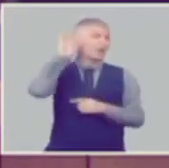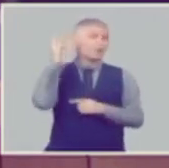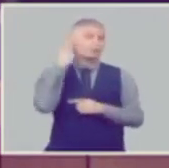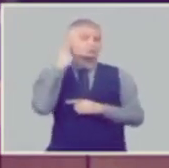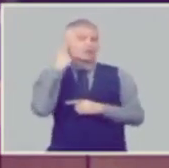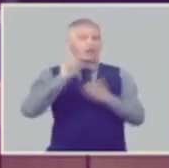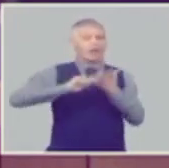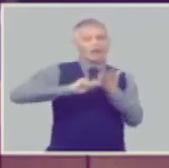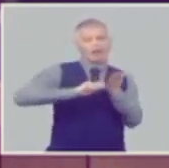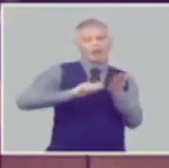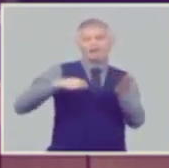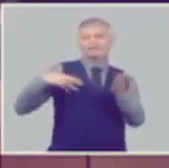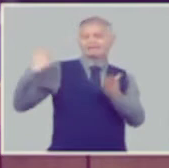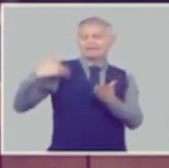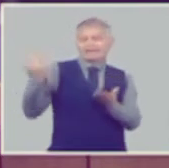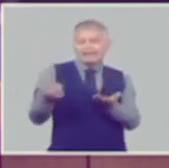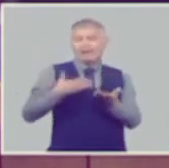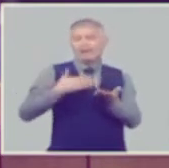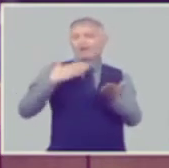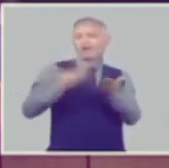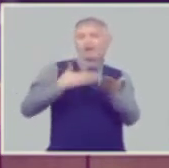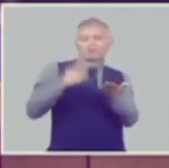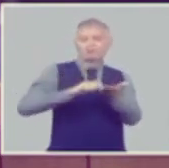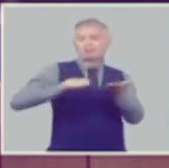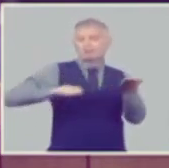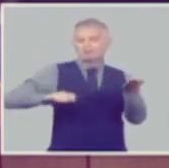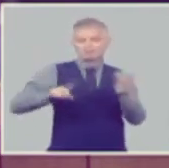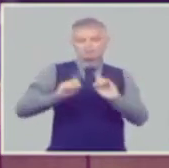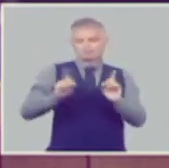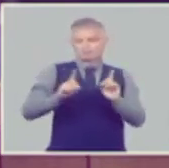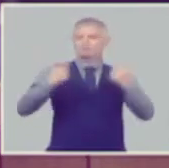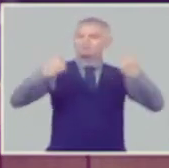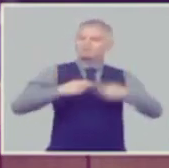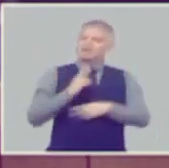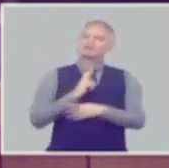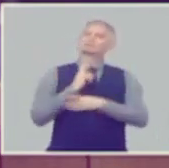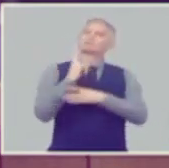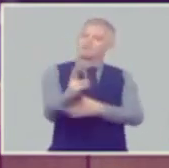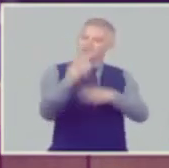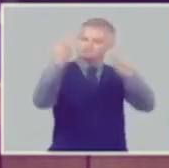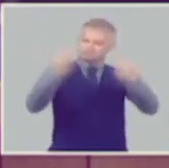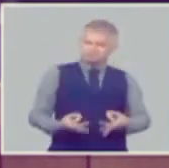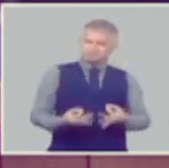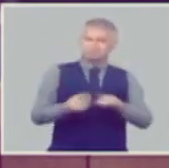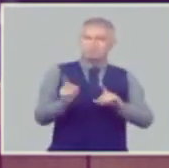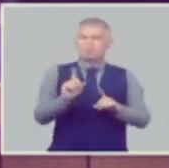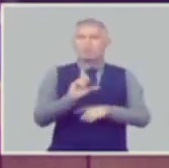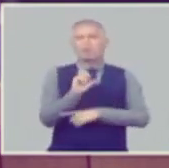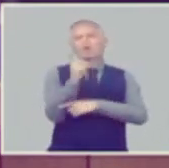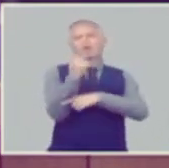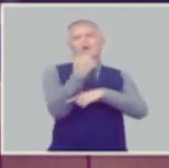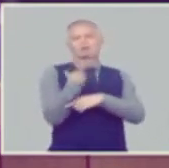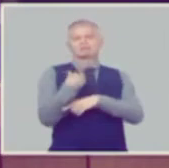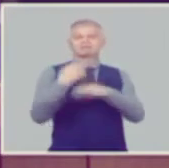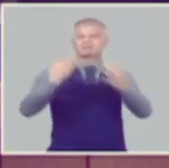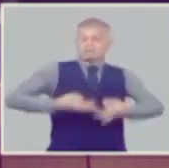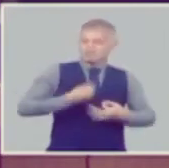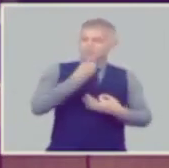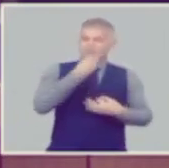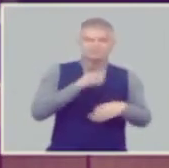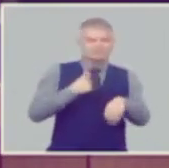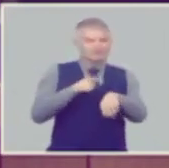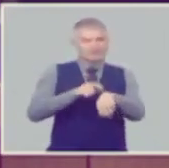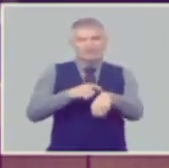registrar cada queja o planteamiento. Se trata de responder eficazmente y sin dilación, siempre que sea posible, con